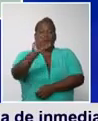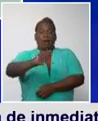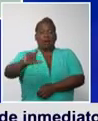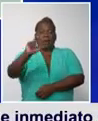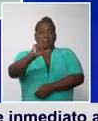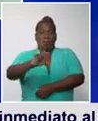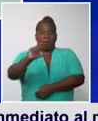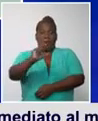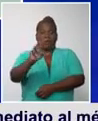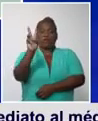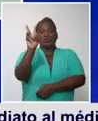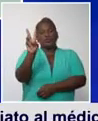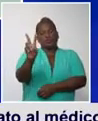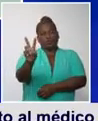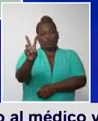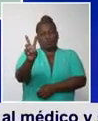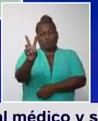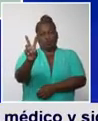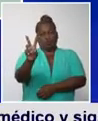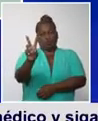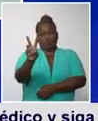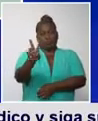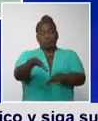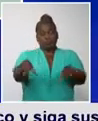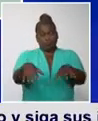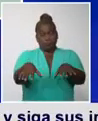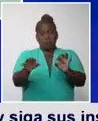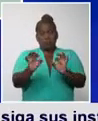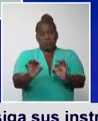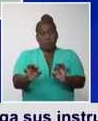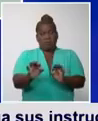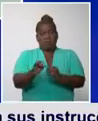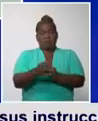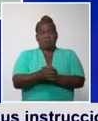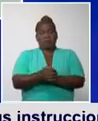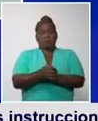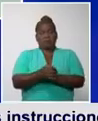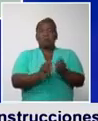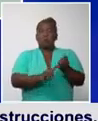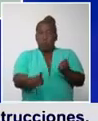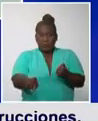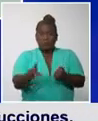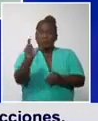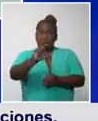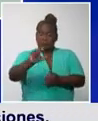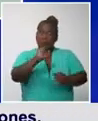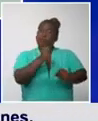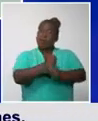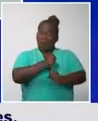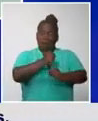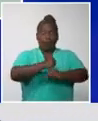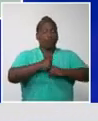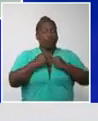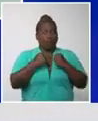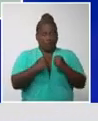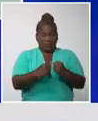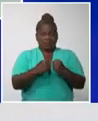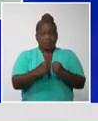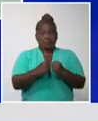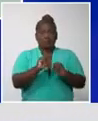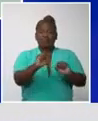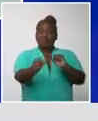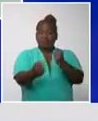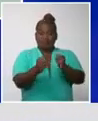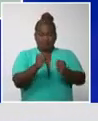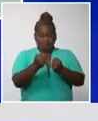confirma 2 casos autóctonos. También esta provincia ha venido trabajando en el control y lo